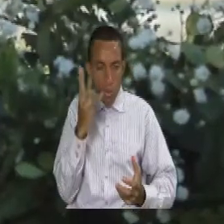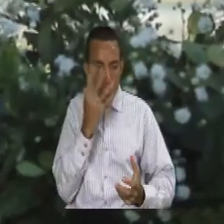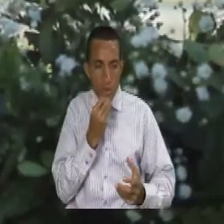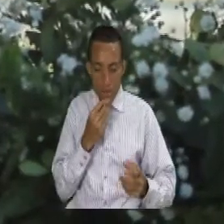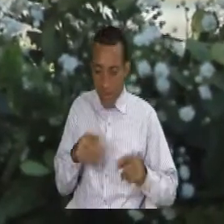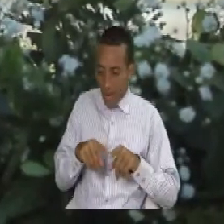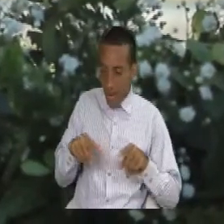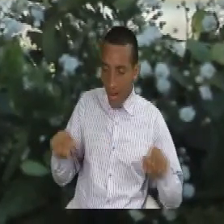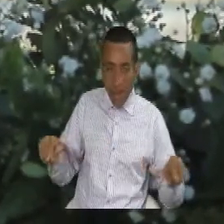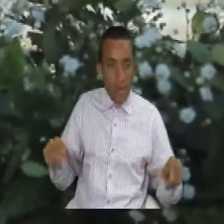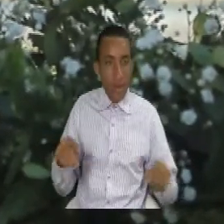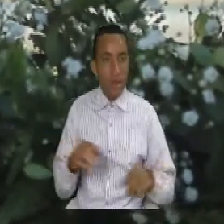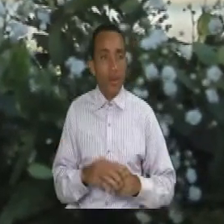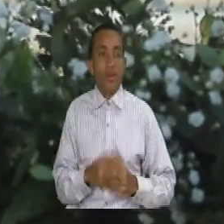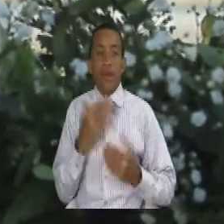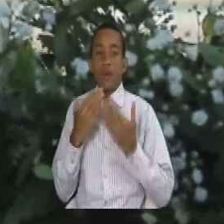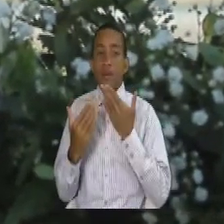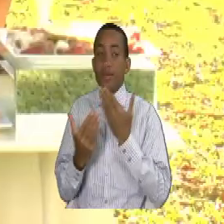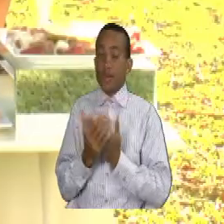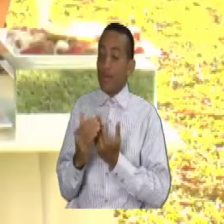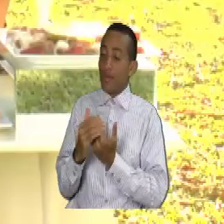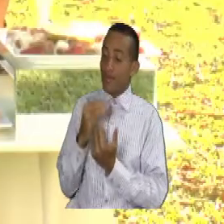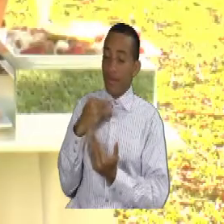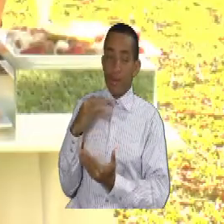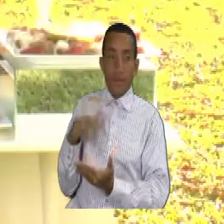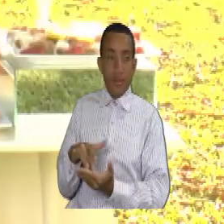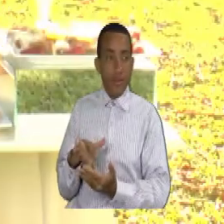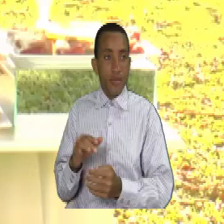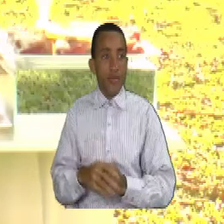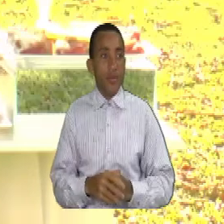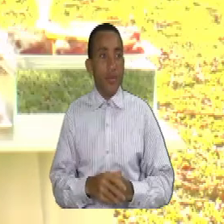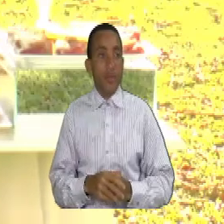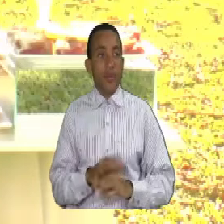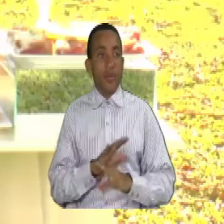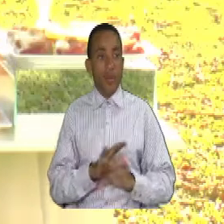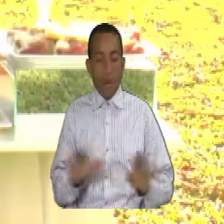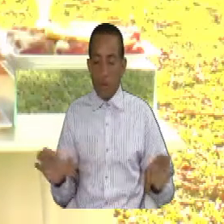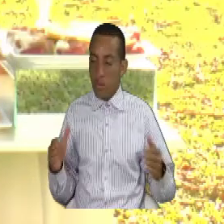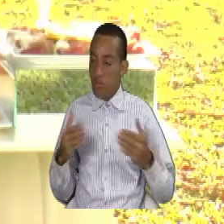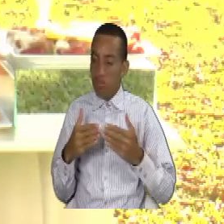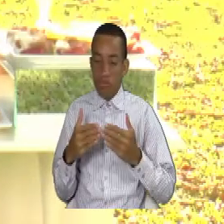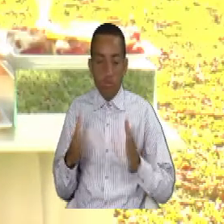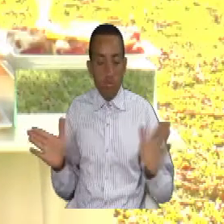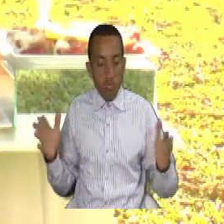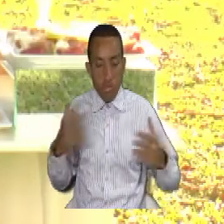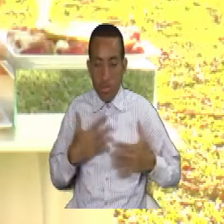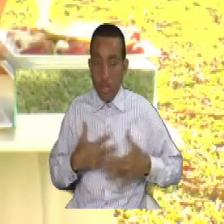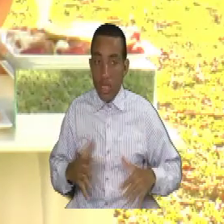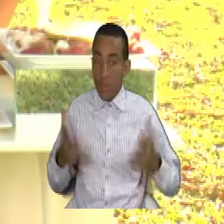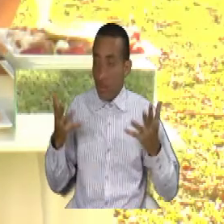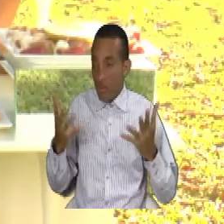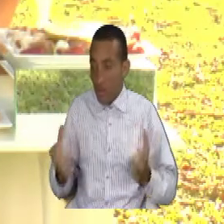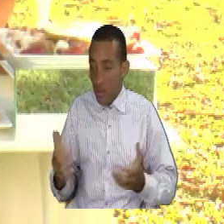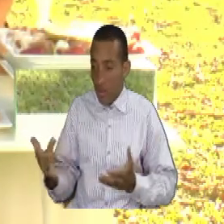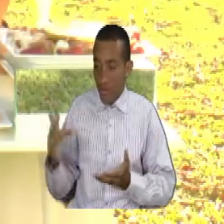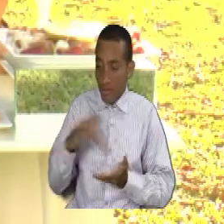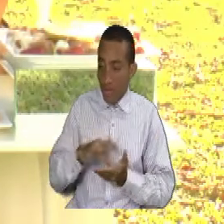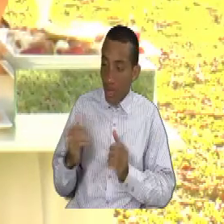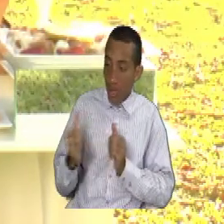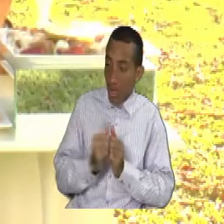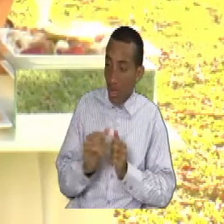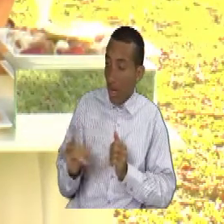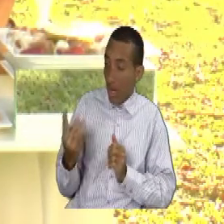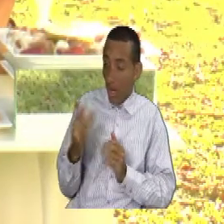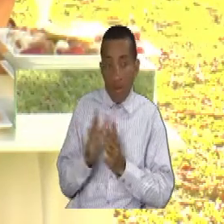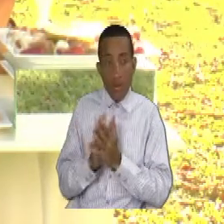Jennifer, gracias, muchísimas gracias por invitarme a su programa. Claro que sí, aquí tiene las puertas abiertas para cada vez que nos quiera venir a contar algo y por